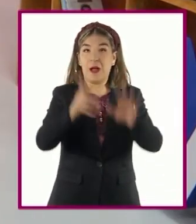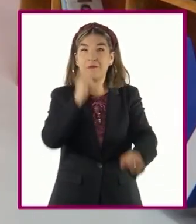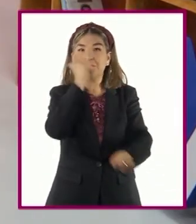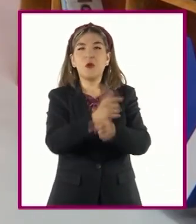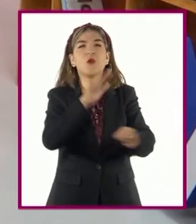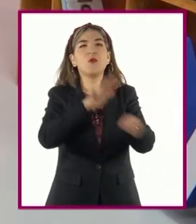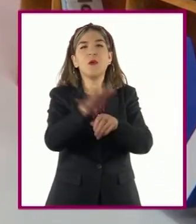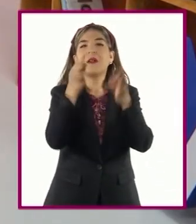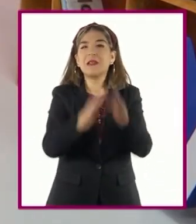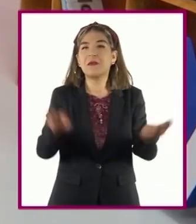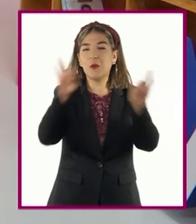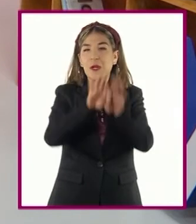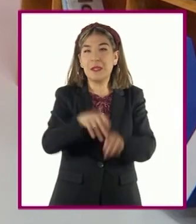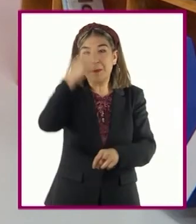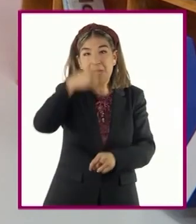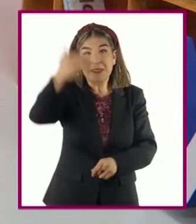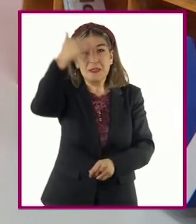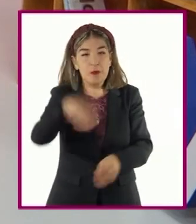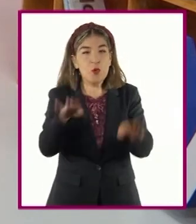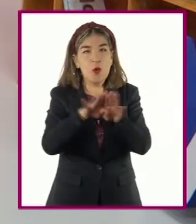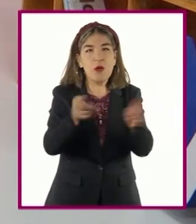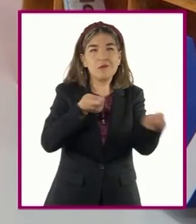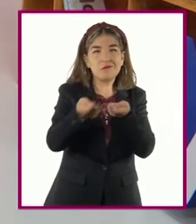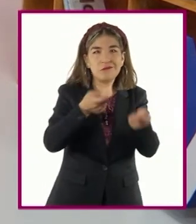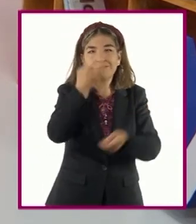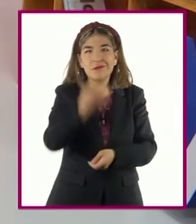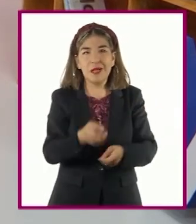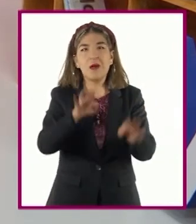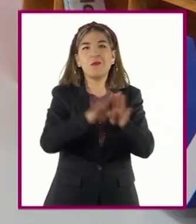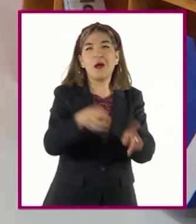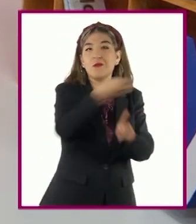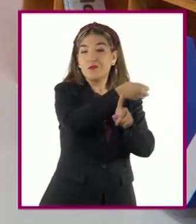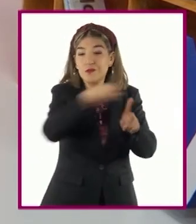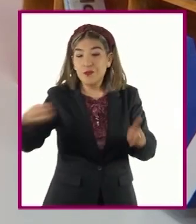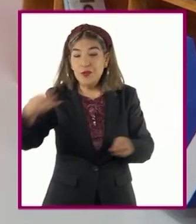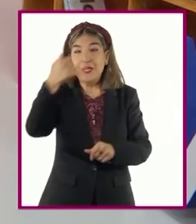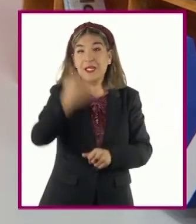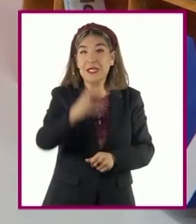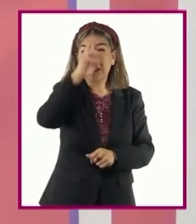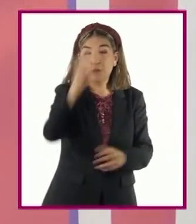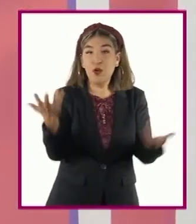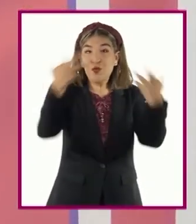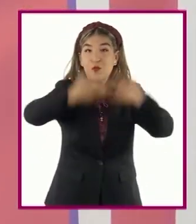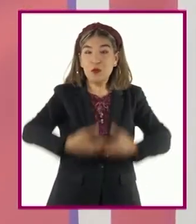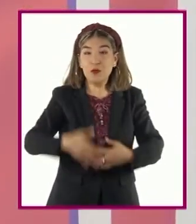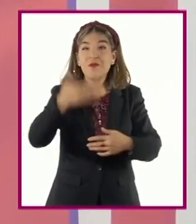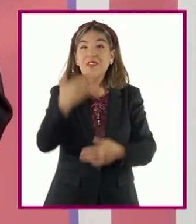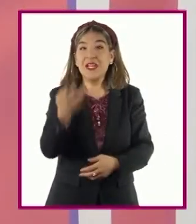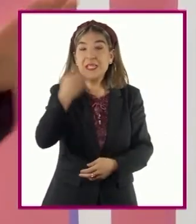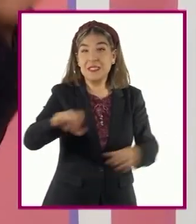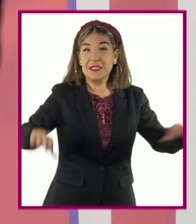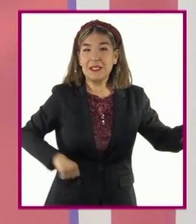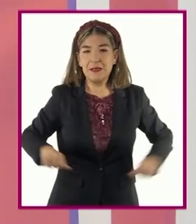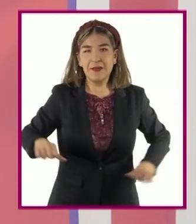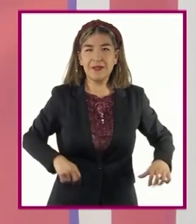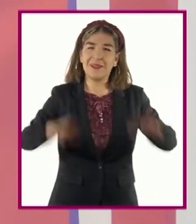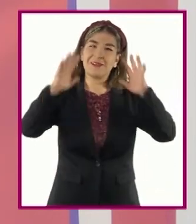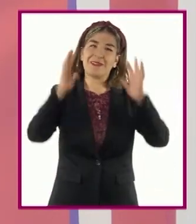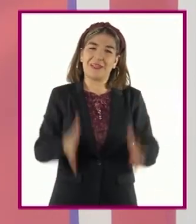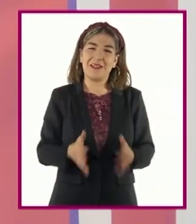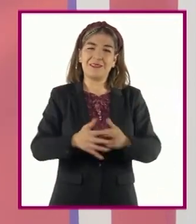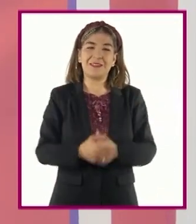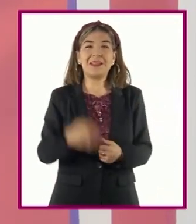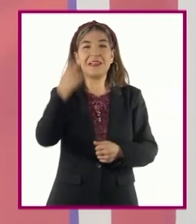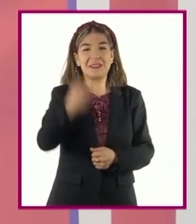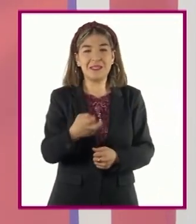la importancia de saber moderar y conducir con fluidez y con respeto este tipo de eventos, ha llegado el